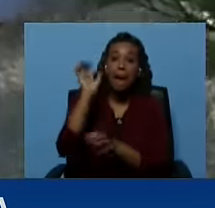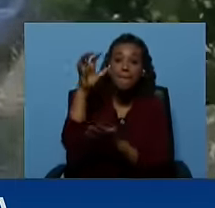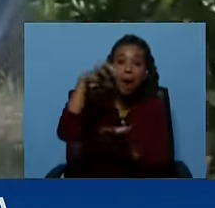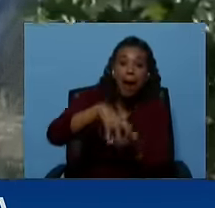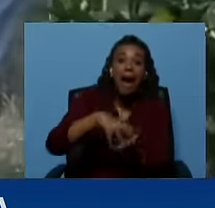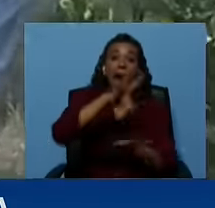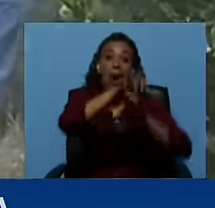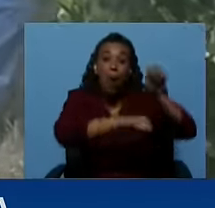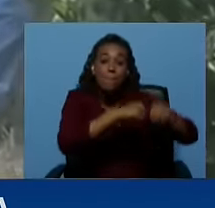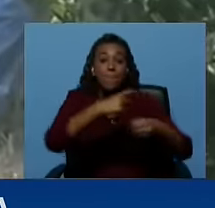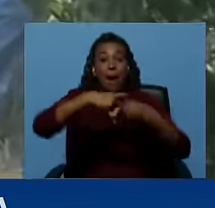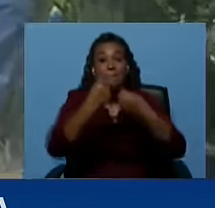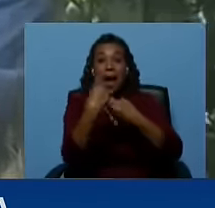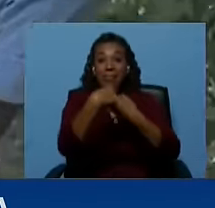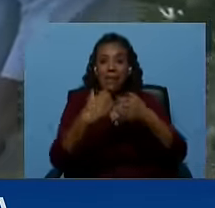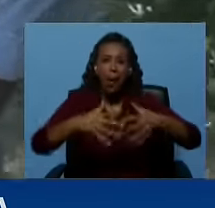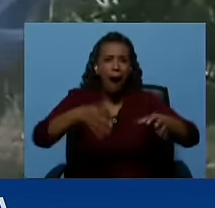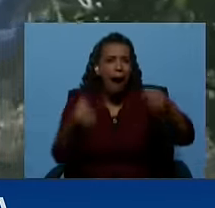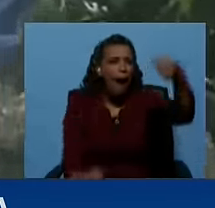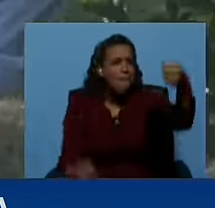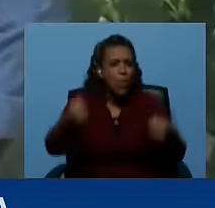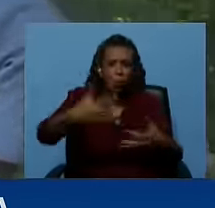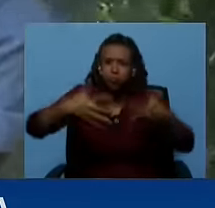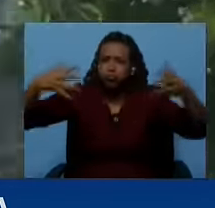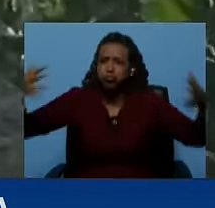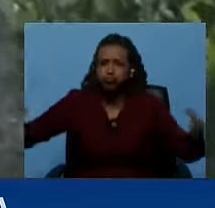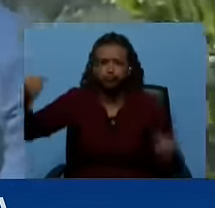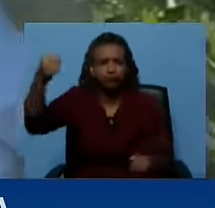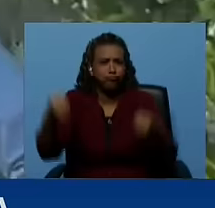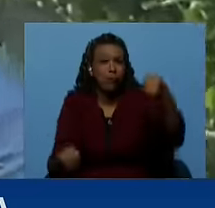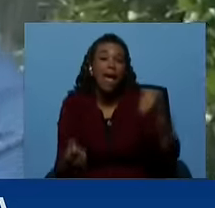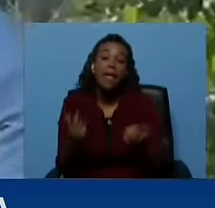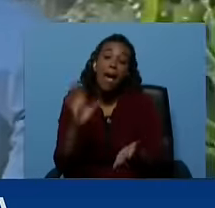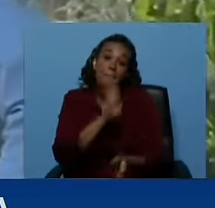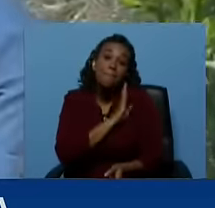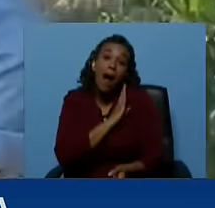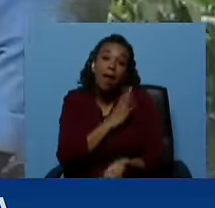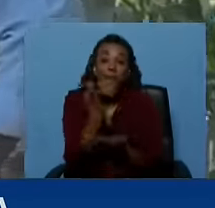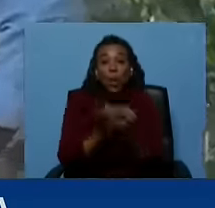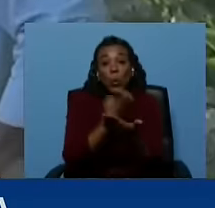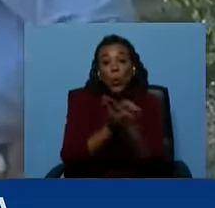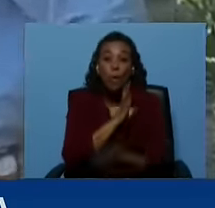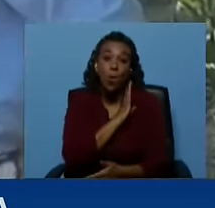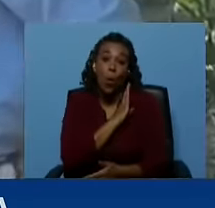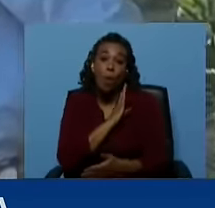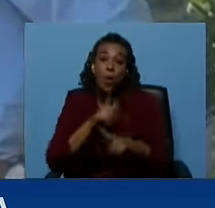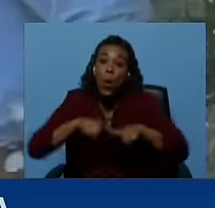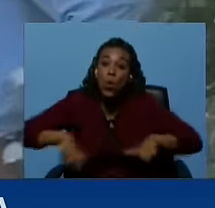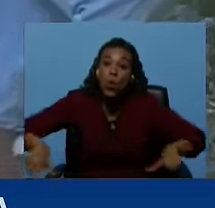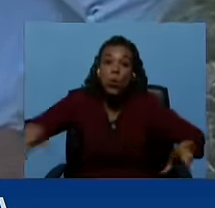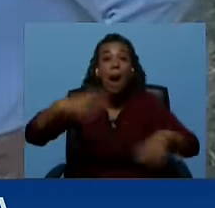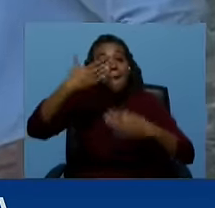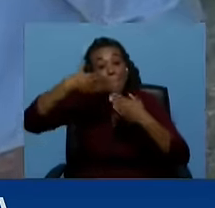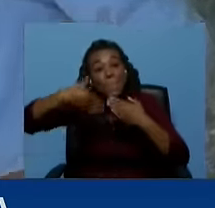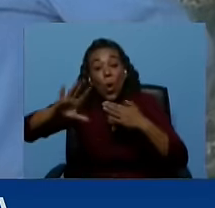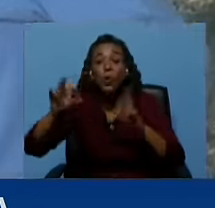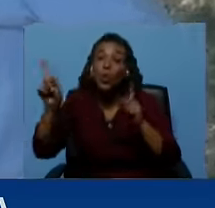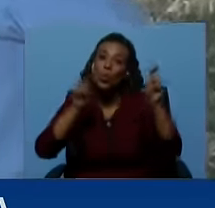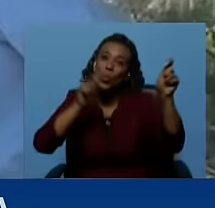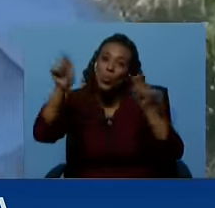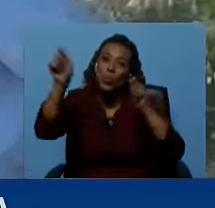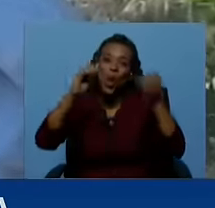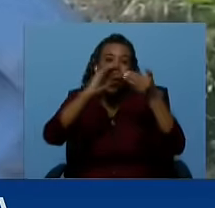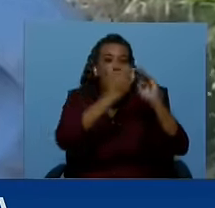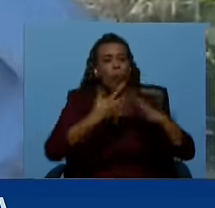mandarina por camiones bueno es parte de la economía de la comunidad es un territorio que pronto puede convertirse en una